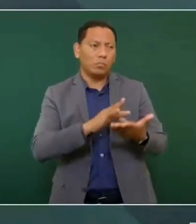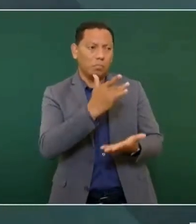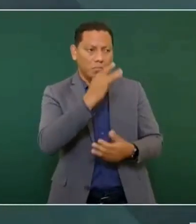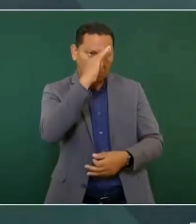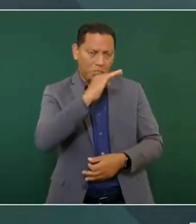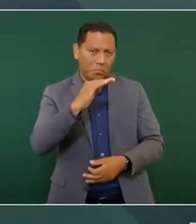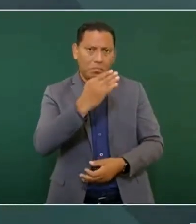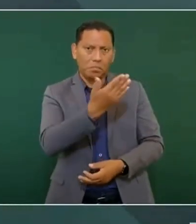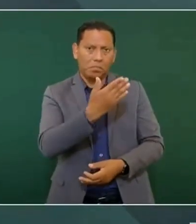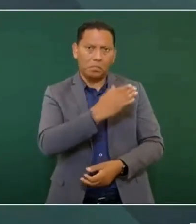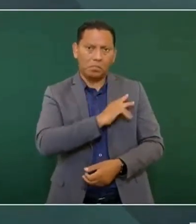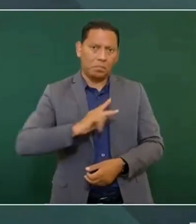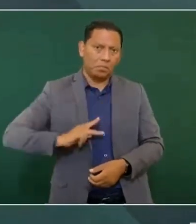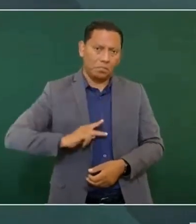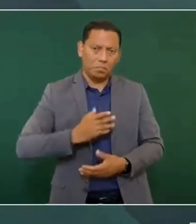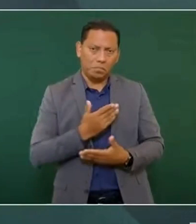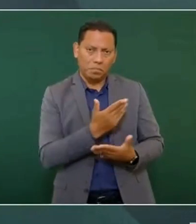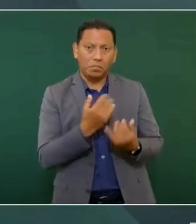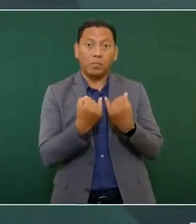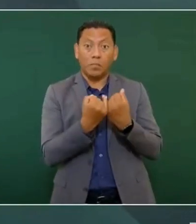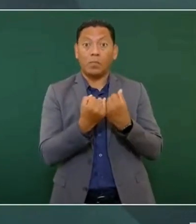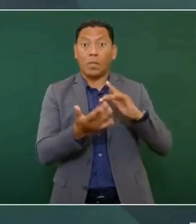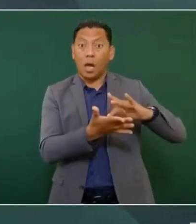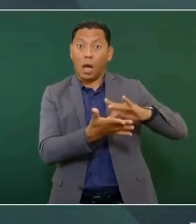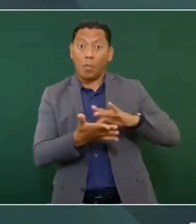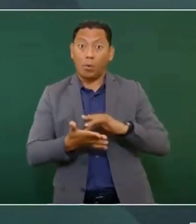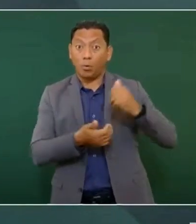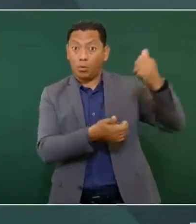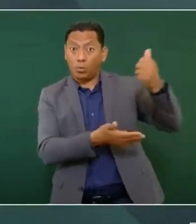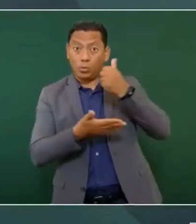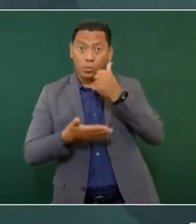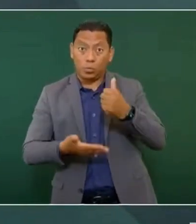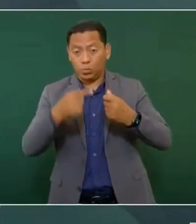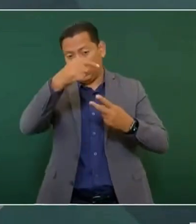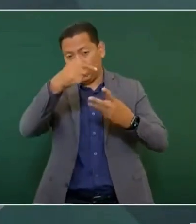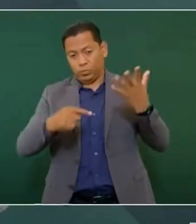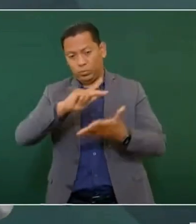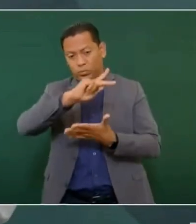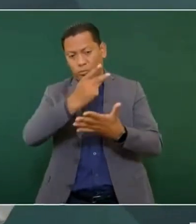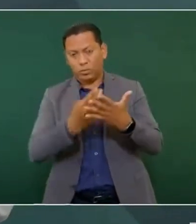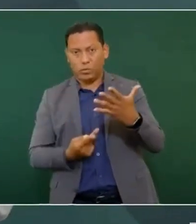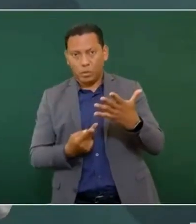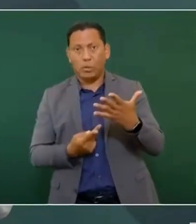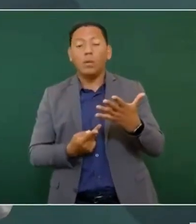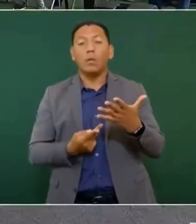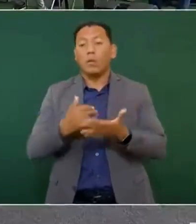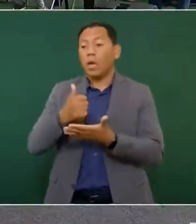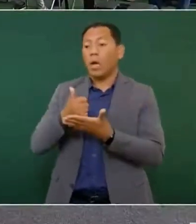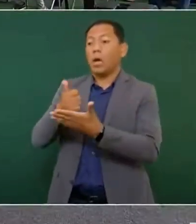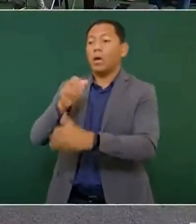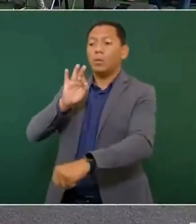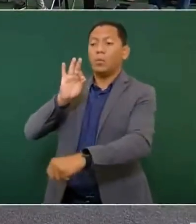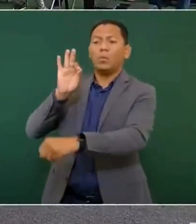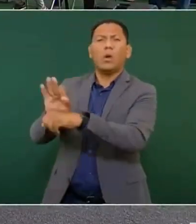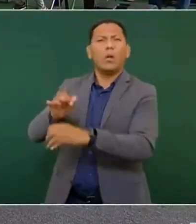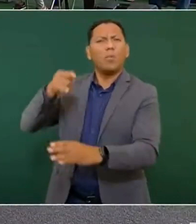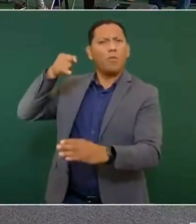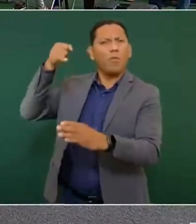además, estos apoyos, estos programas, atacan de raíz